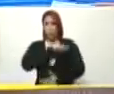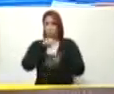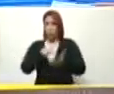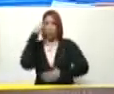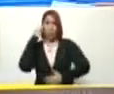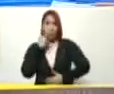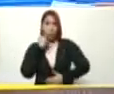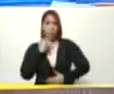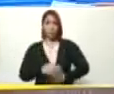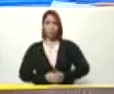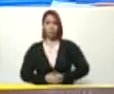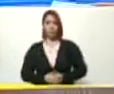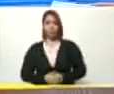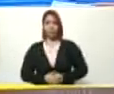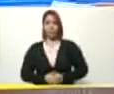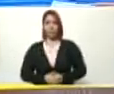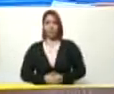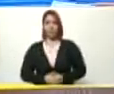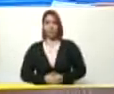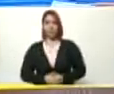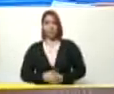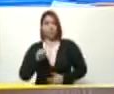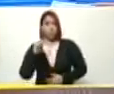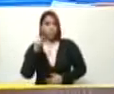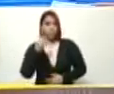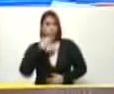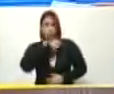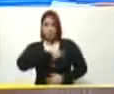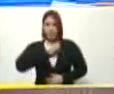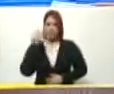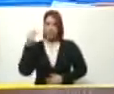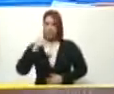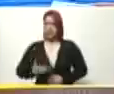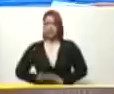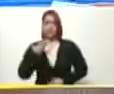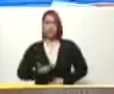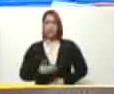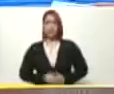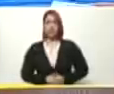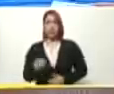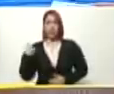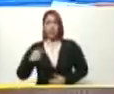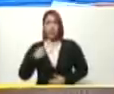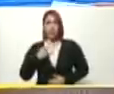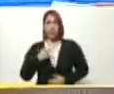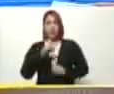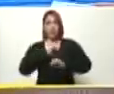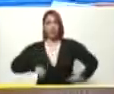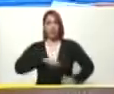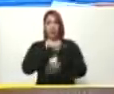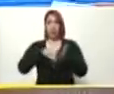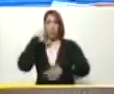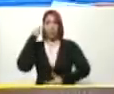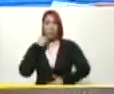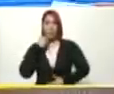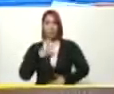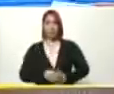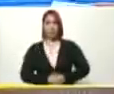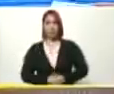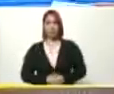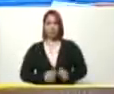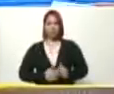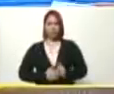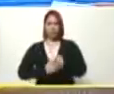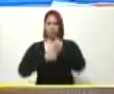Bolivariana. Es una de las misiones más importantes que tiene la Fuerza Armada Nacional Bolivariana.